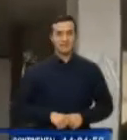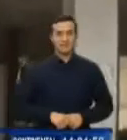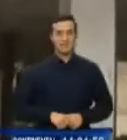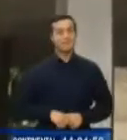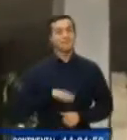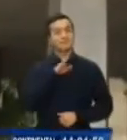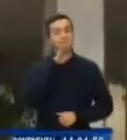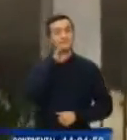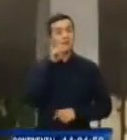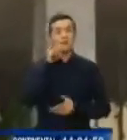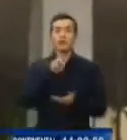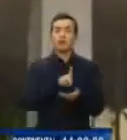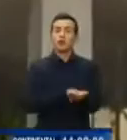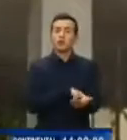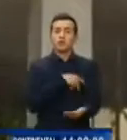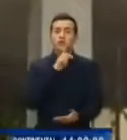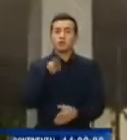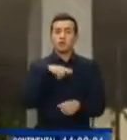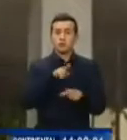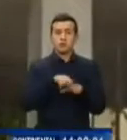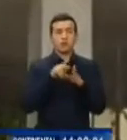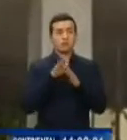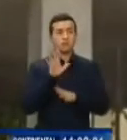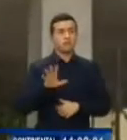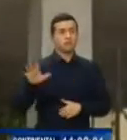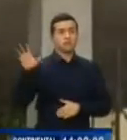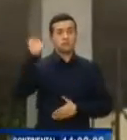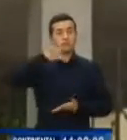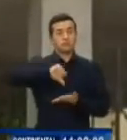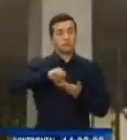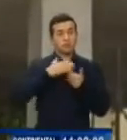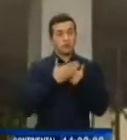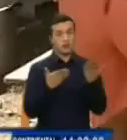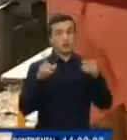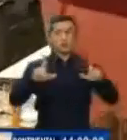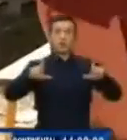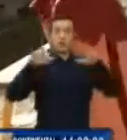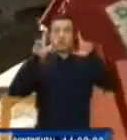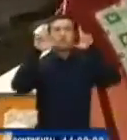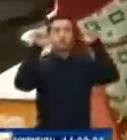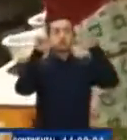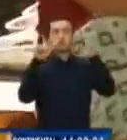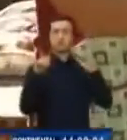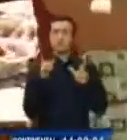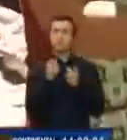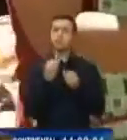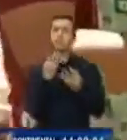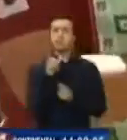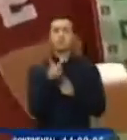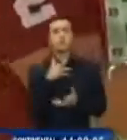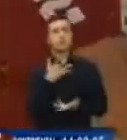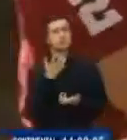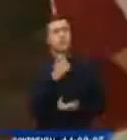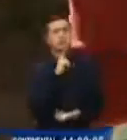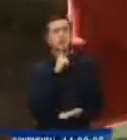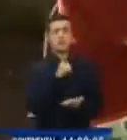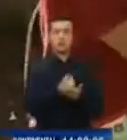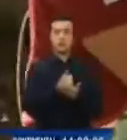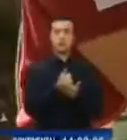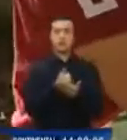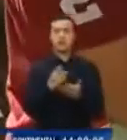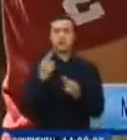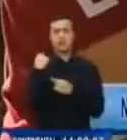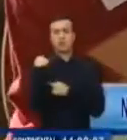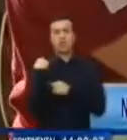cada vez es más común encontrar en varias partes de la ciudad de este tipo de letreros que motivan a más de uno a liberarse de una carga